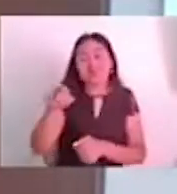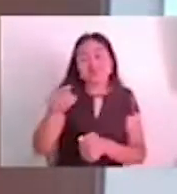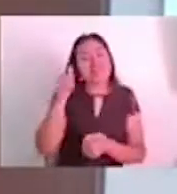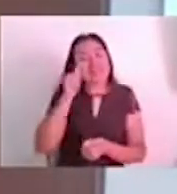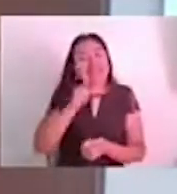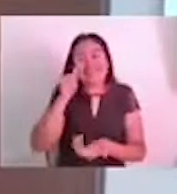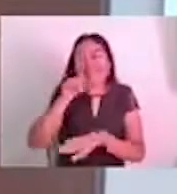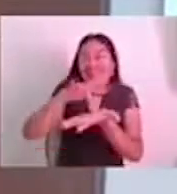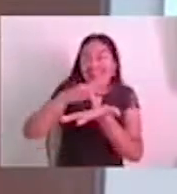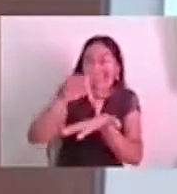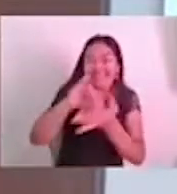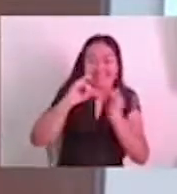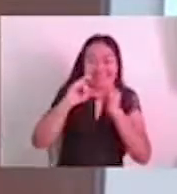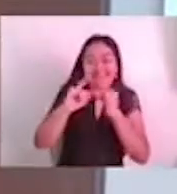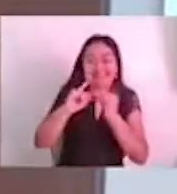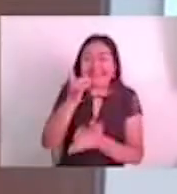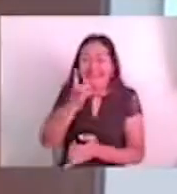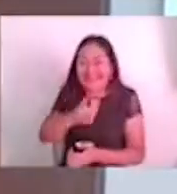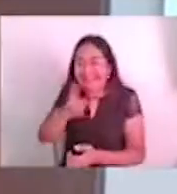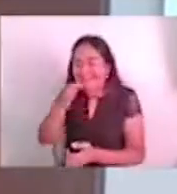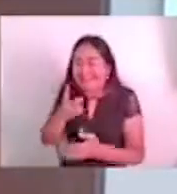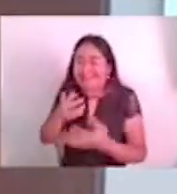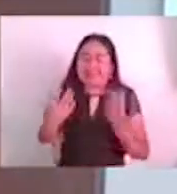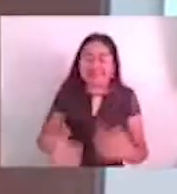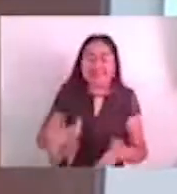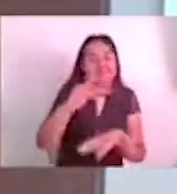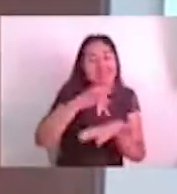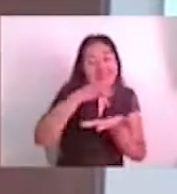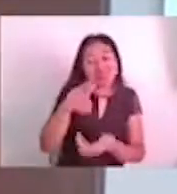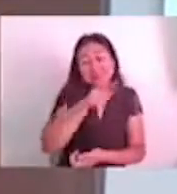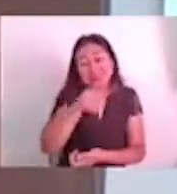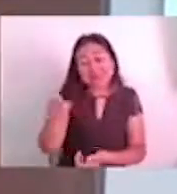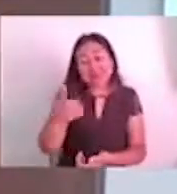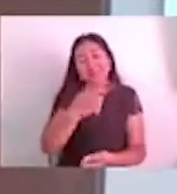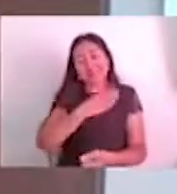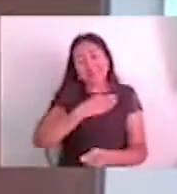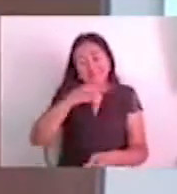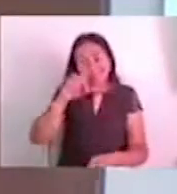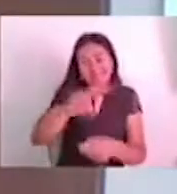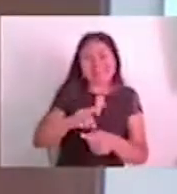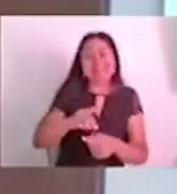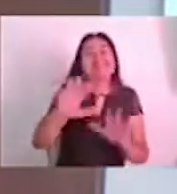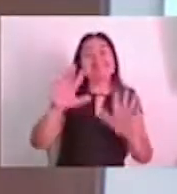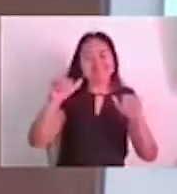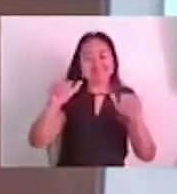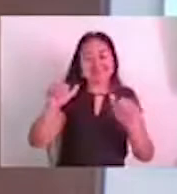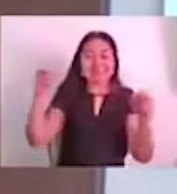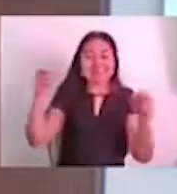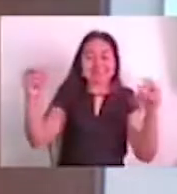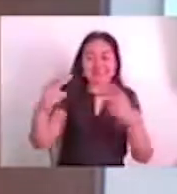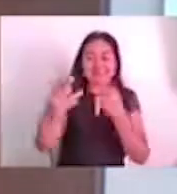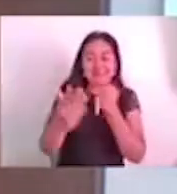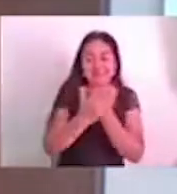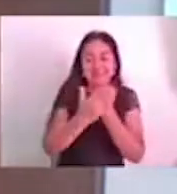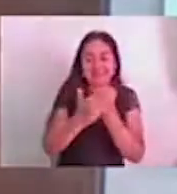su excelente traducción. Que tengan muy buena mañana y nos vemos pronto.